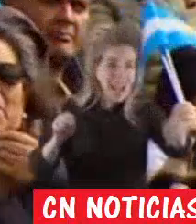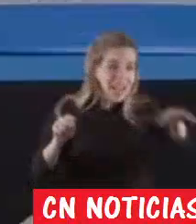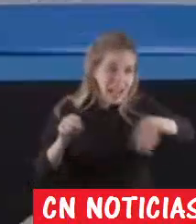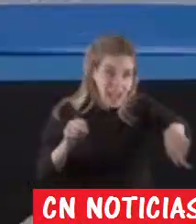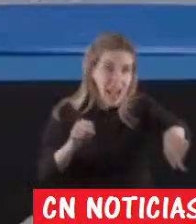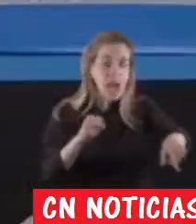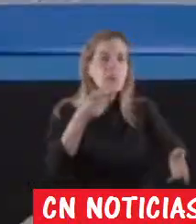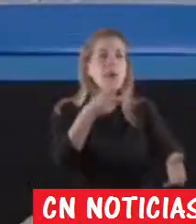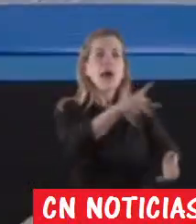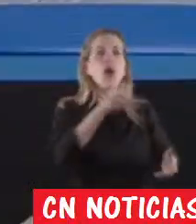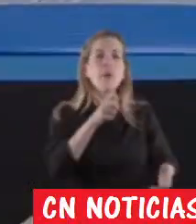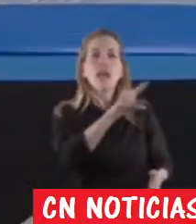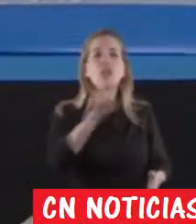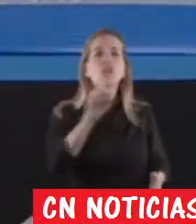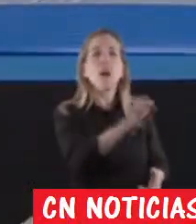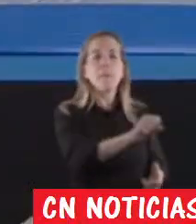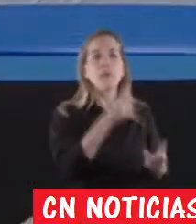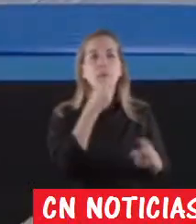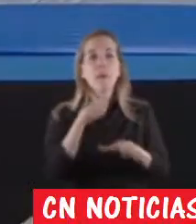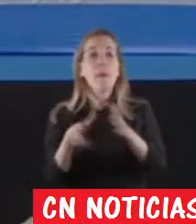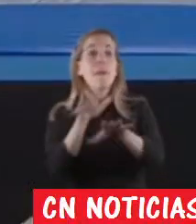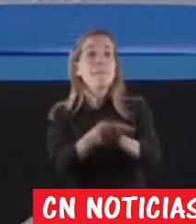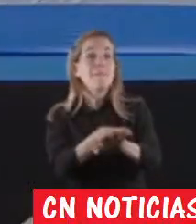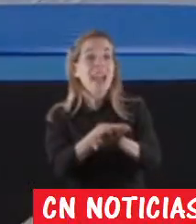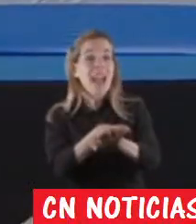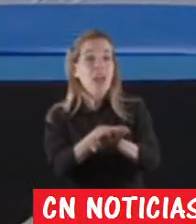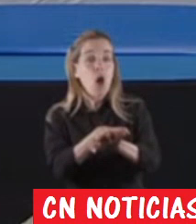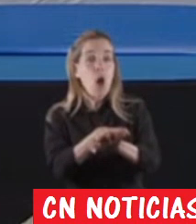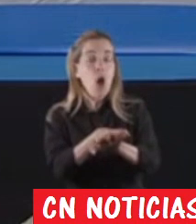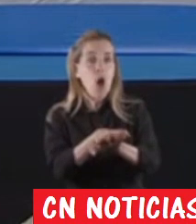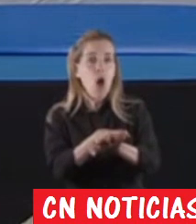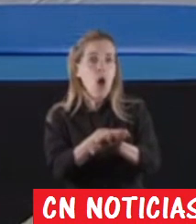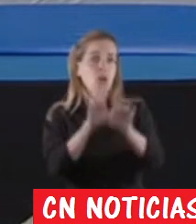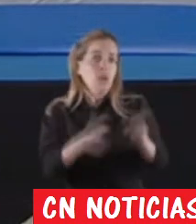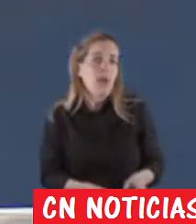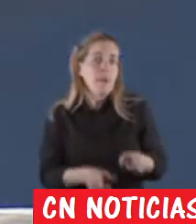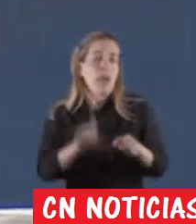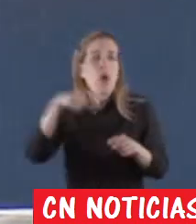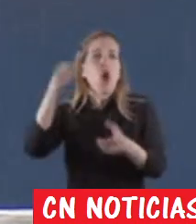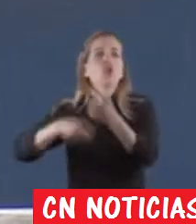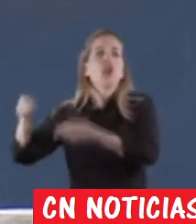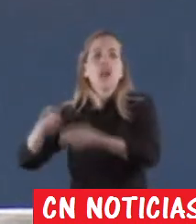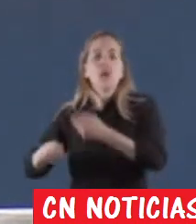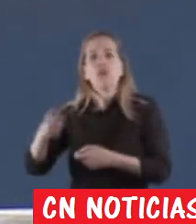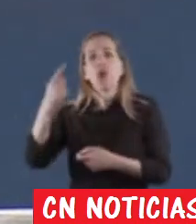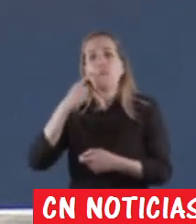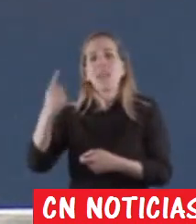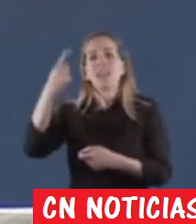pesos. El filé de merluza, a Nico. Nico, ¿cuánto vale? 1.150, dice acá.